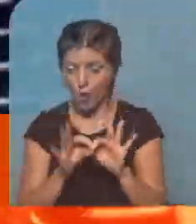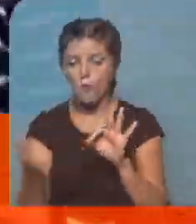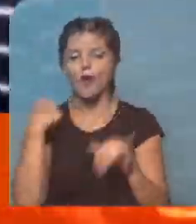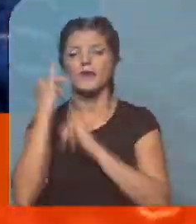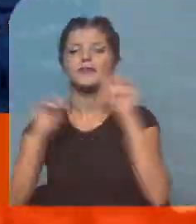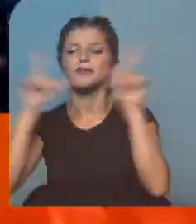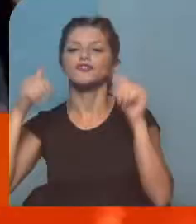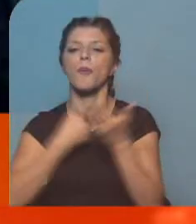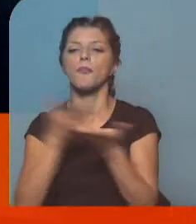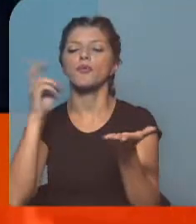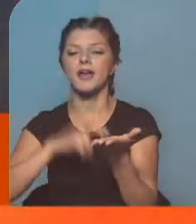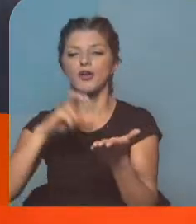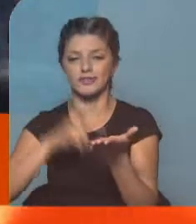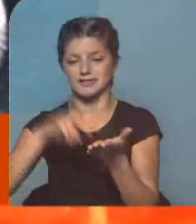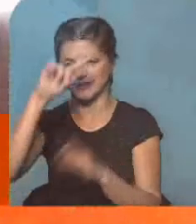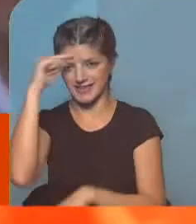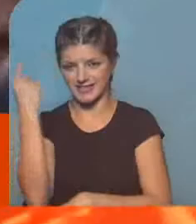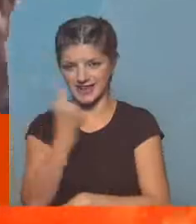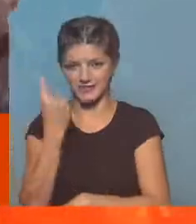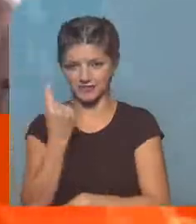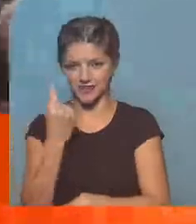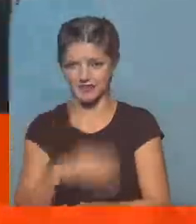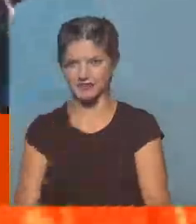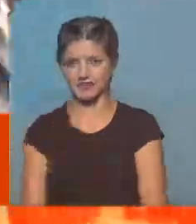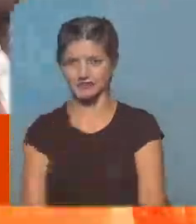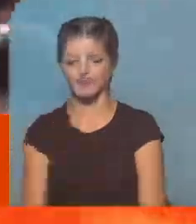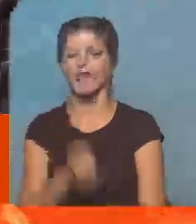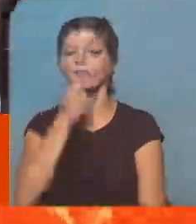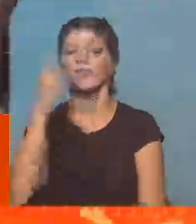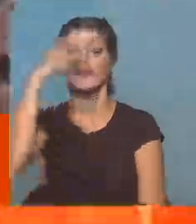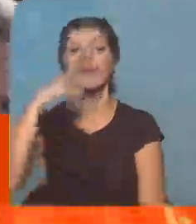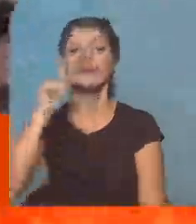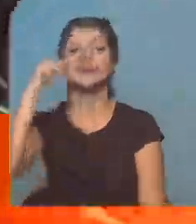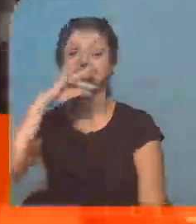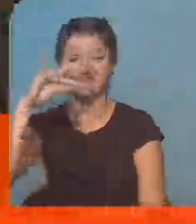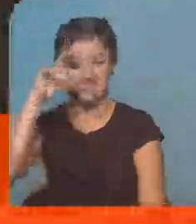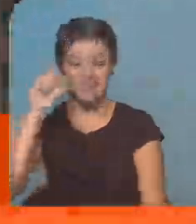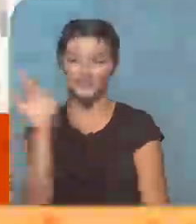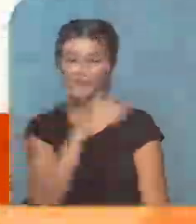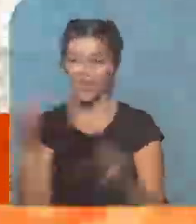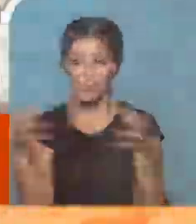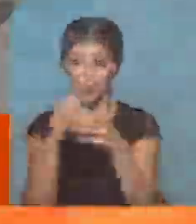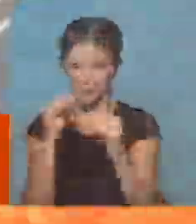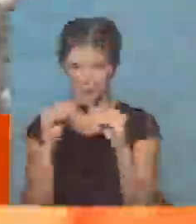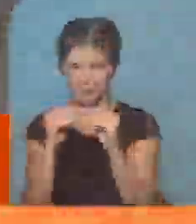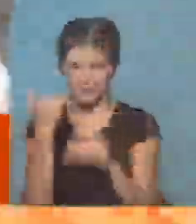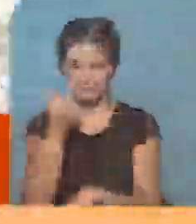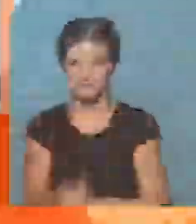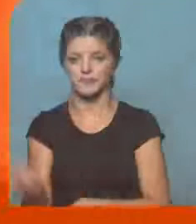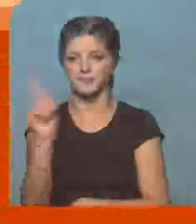Pública Argentina Noticias Internacional con Inde Pomeráñez y equipo. Ya volvemos.